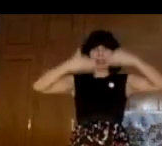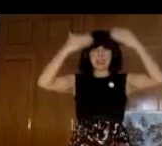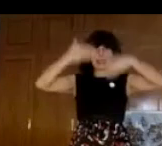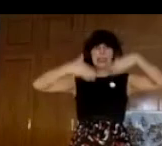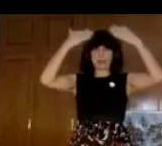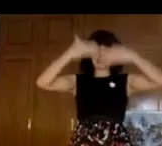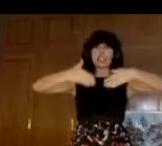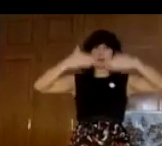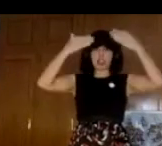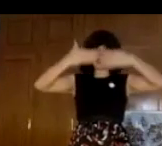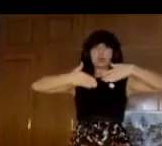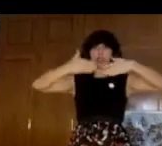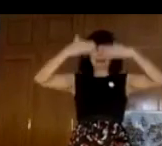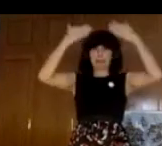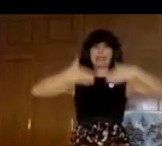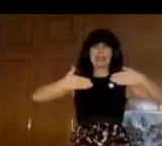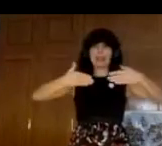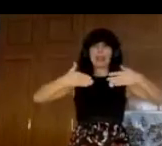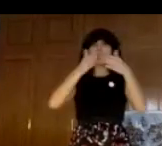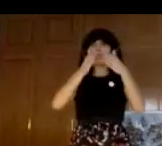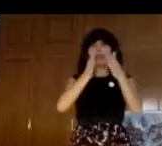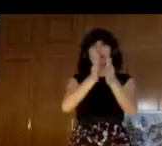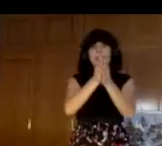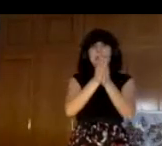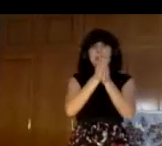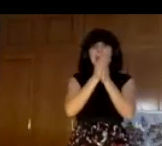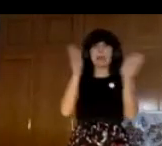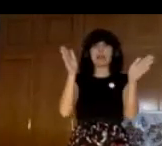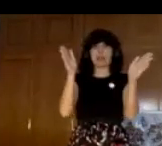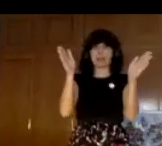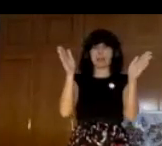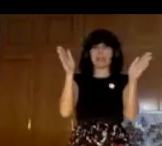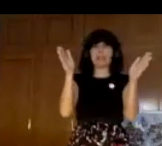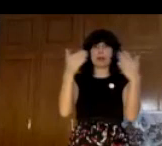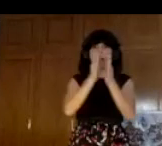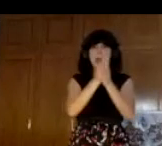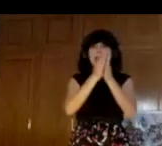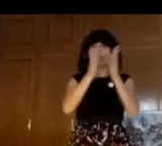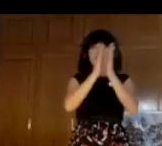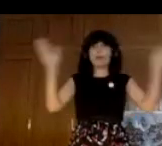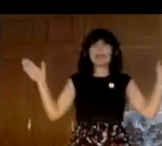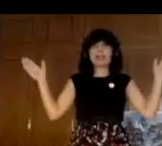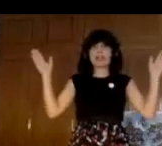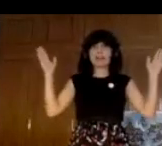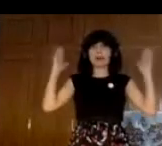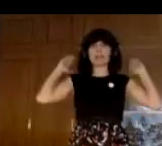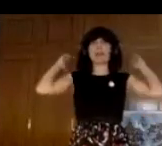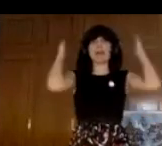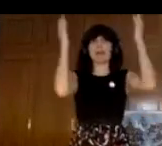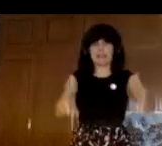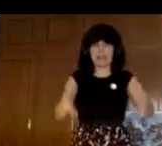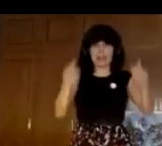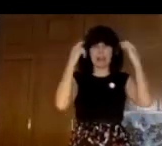subconsciente de los mensajes positivos va a estar, mientras que los mensajes negativos o que representen un problema, no van a tener problemas